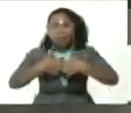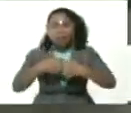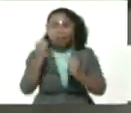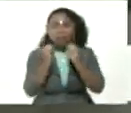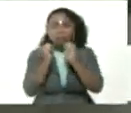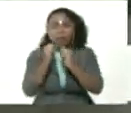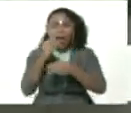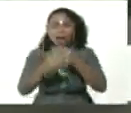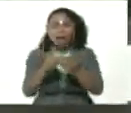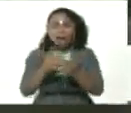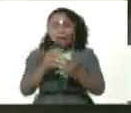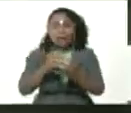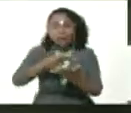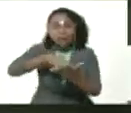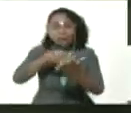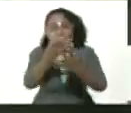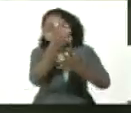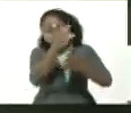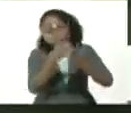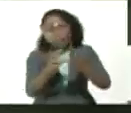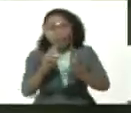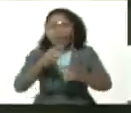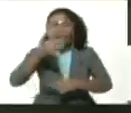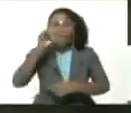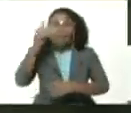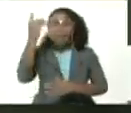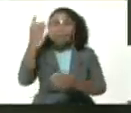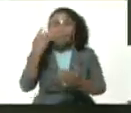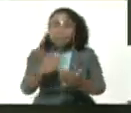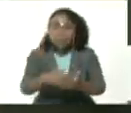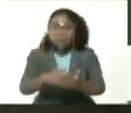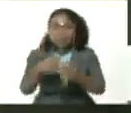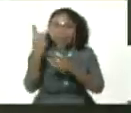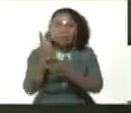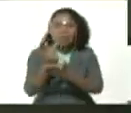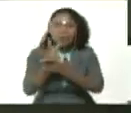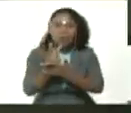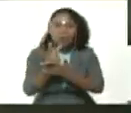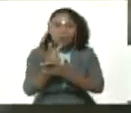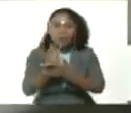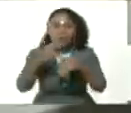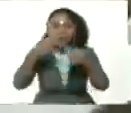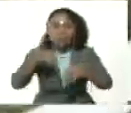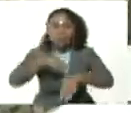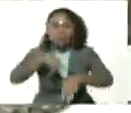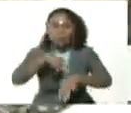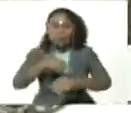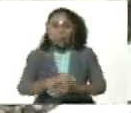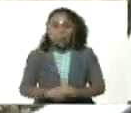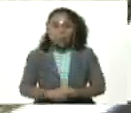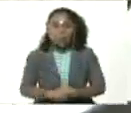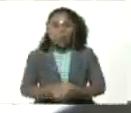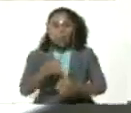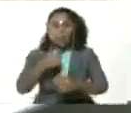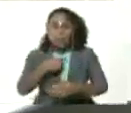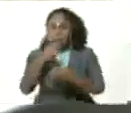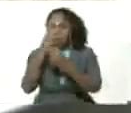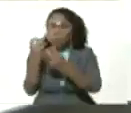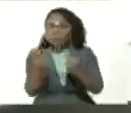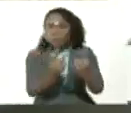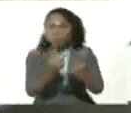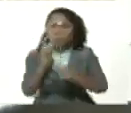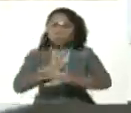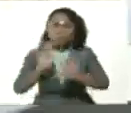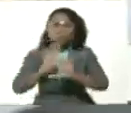y tenemos capacidad para 1000 kilos hora. Correcto. ¿Ok? Lo invito para acá. Una vez que ya